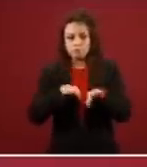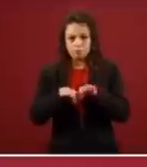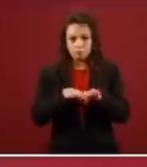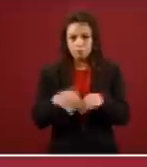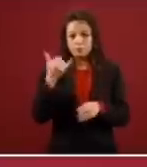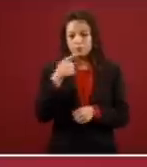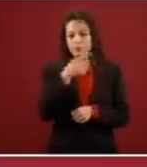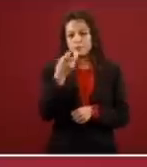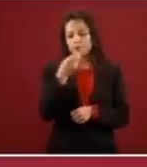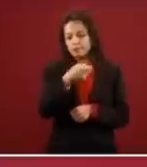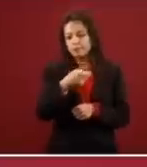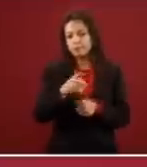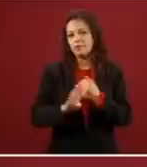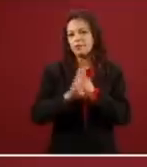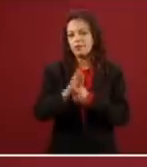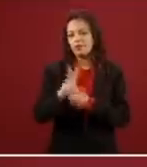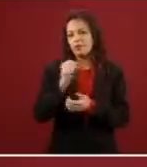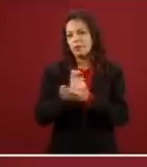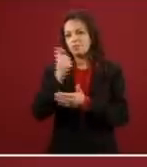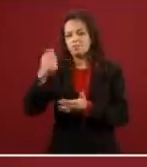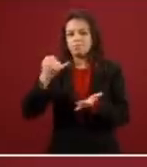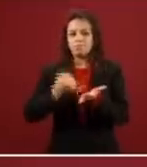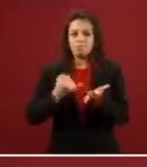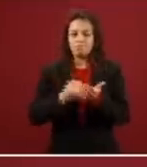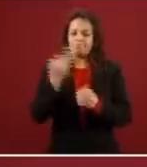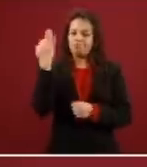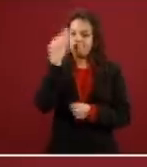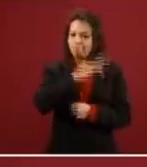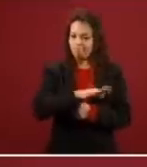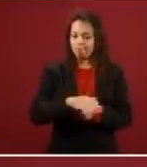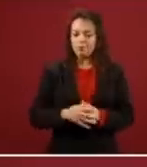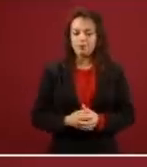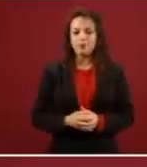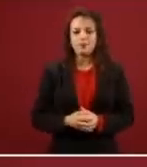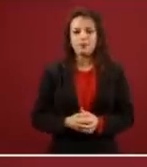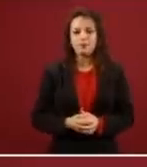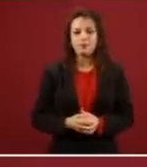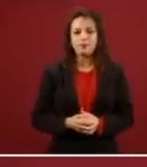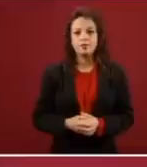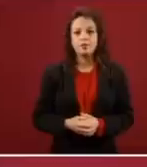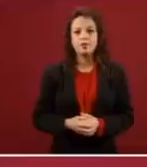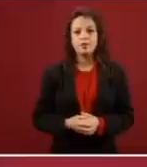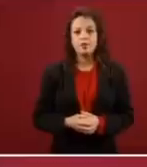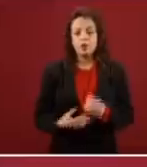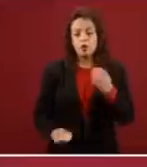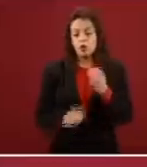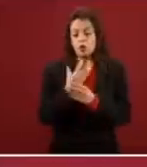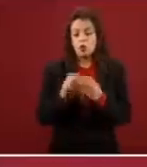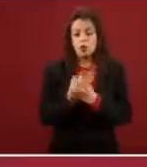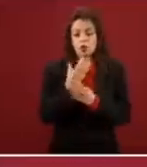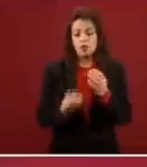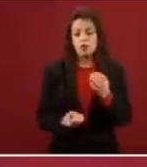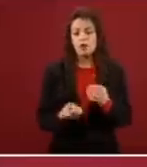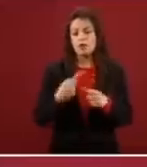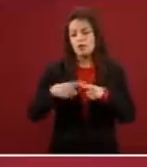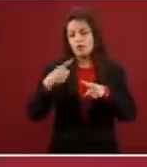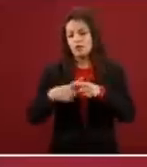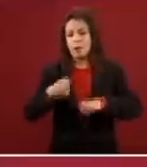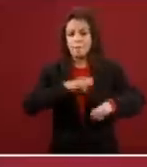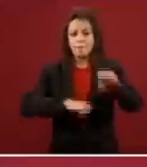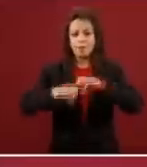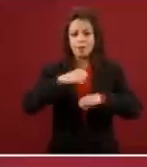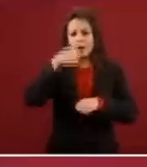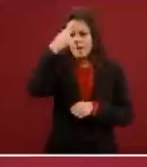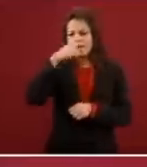defraudación fiscal. Es decir, constituyen diversas cantidades de empresas cuyo único objeto es